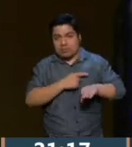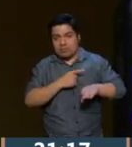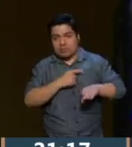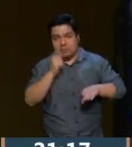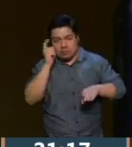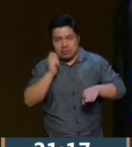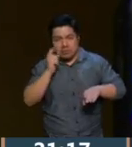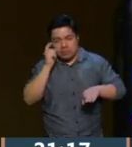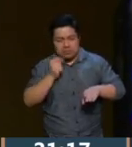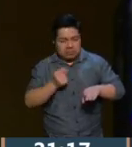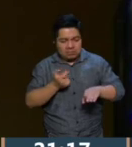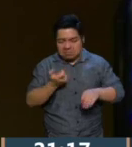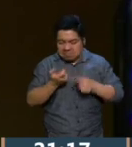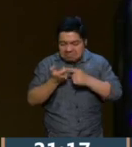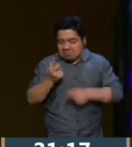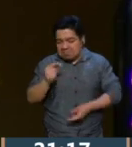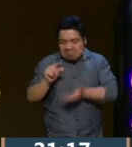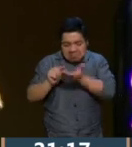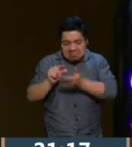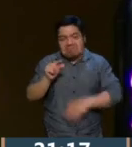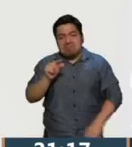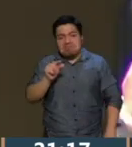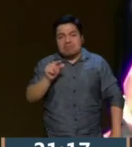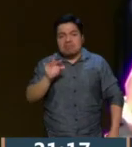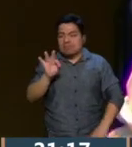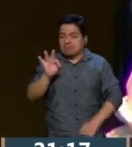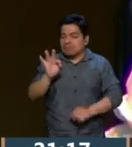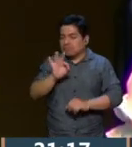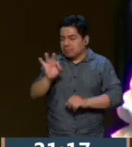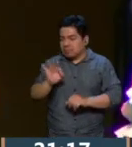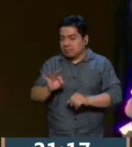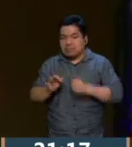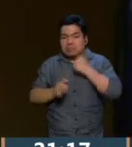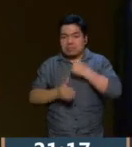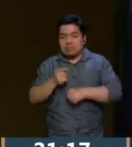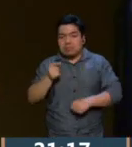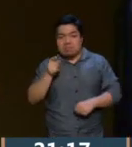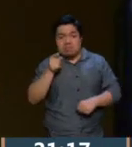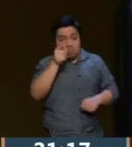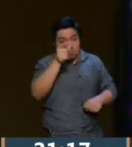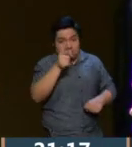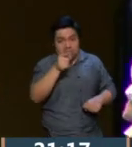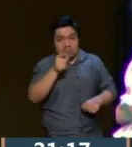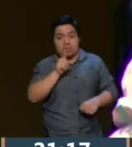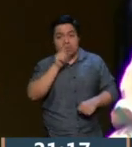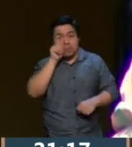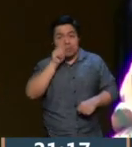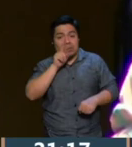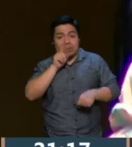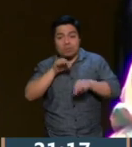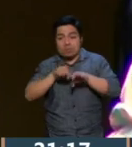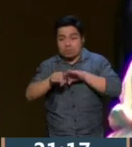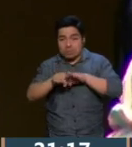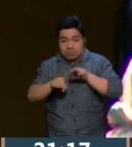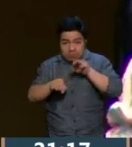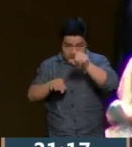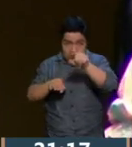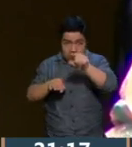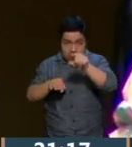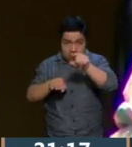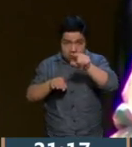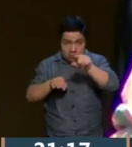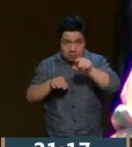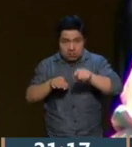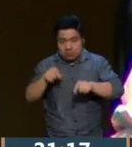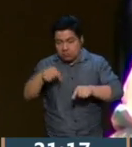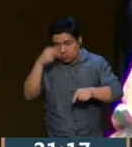pensión miserable del 40%. Por eso me dirijo a ti, mujer que trabajas, a ti, trabajador